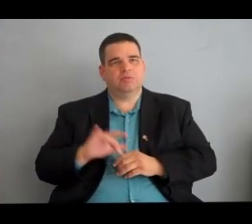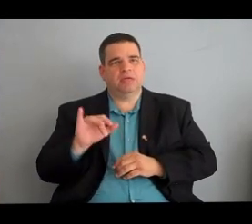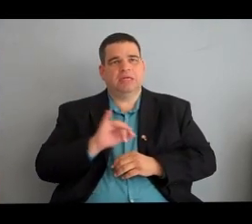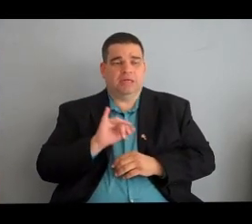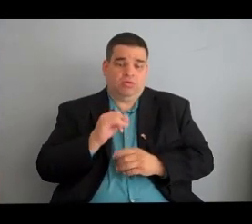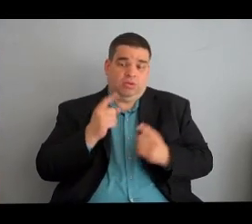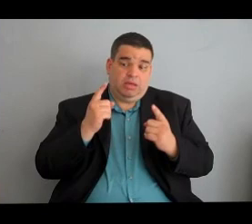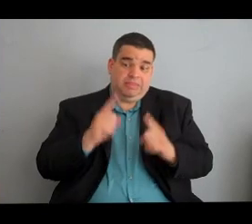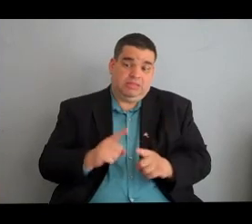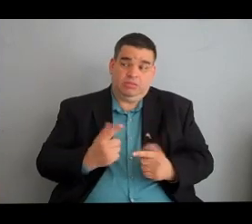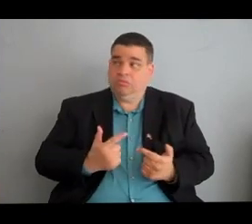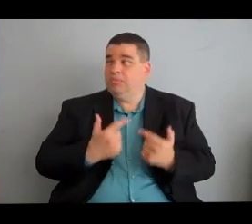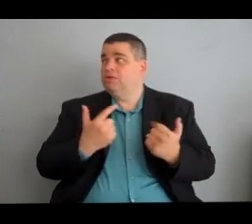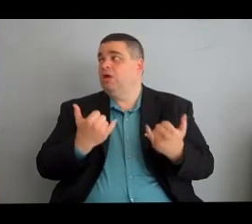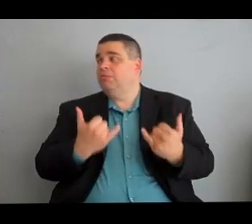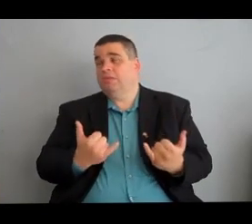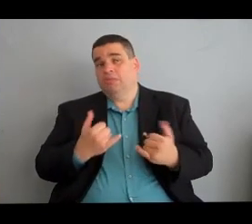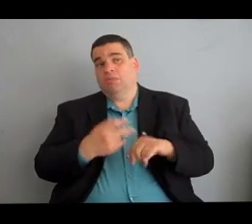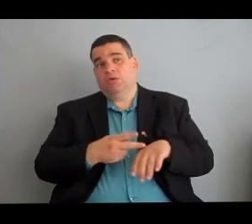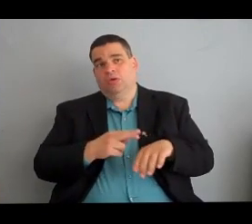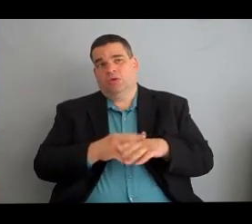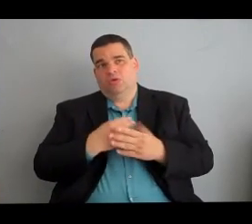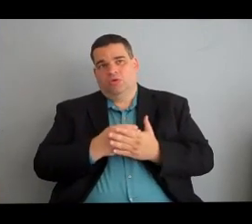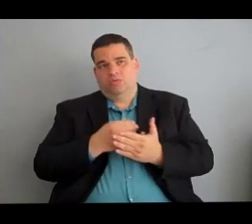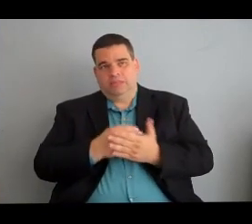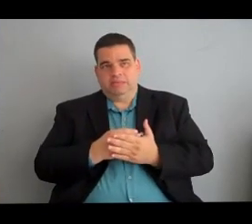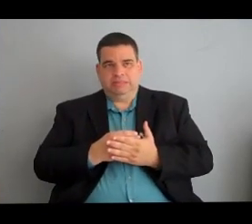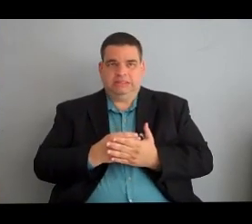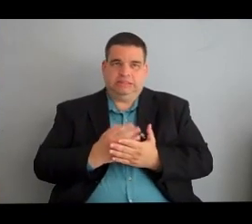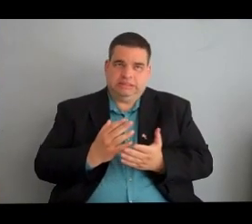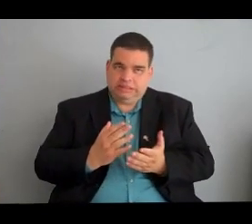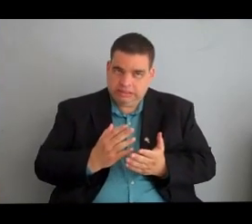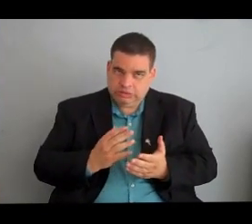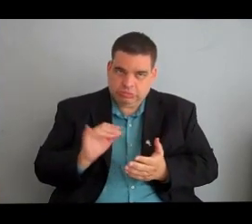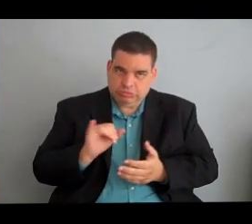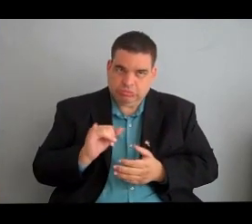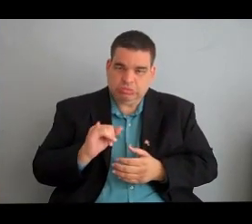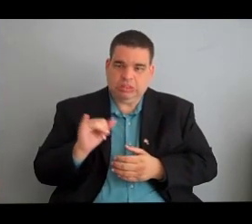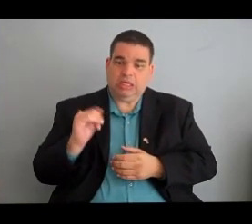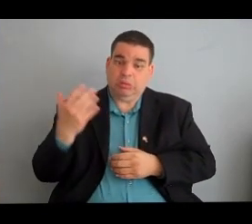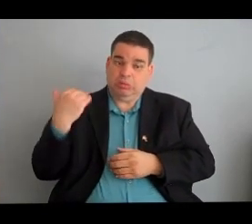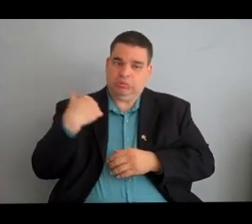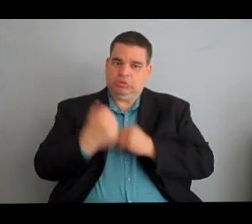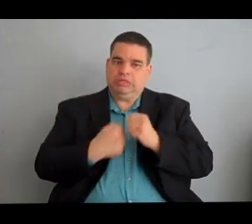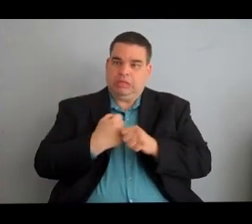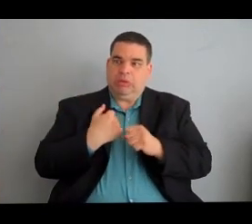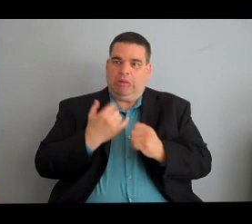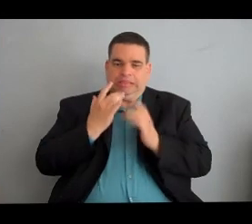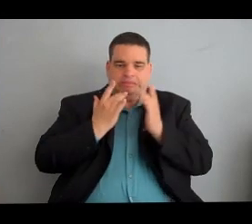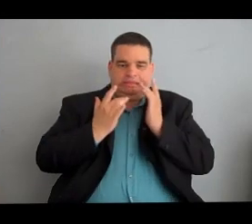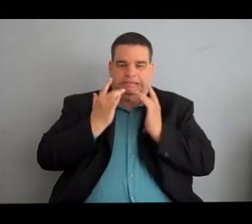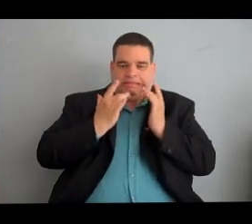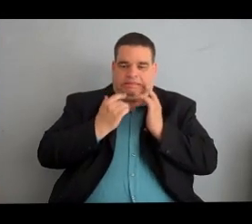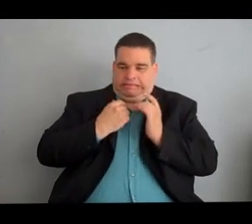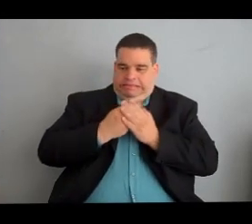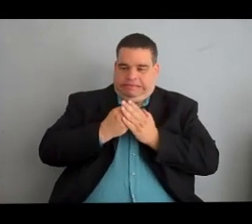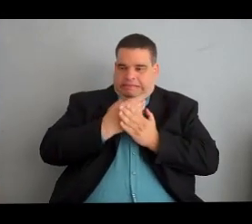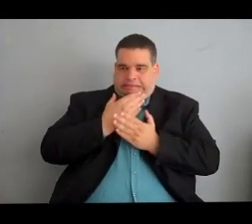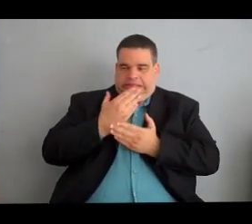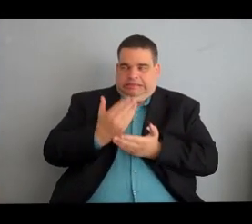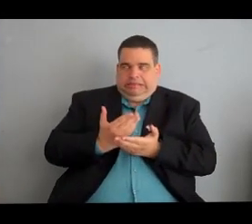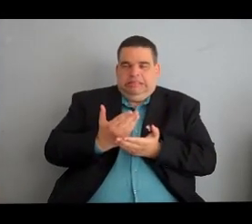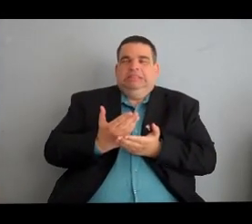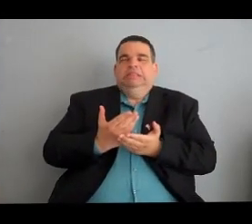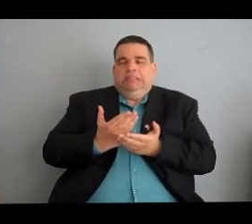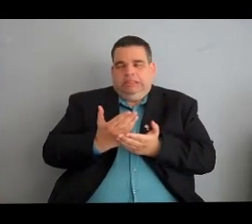económicamente, pues no está como sí. años anteriores. Uh-huh. Entonces, pues, cuando uno analiza el tiempo que